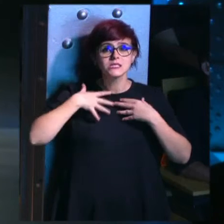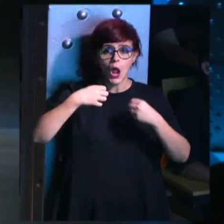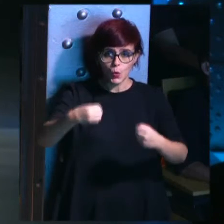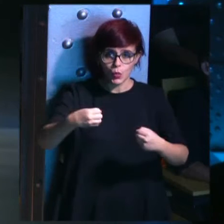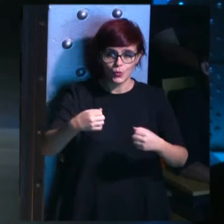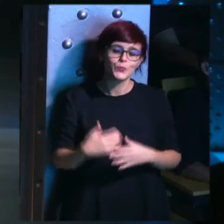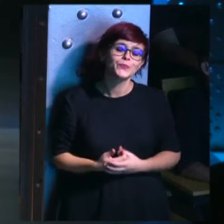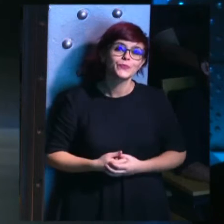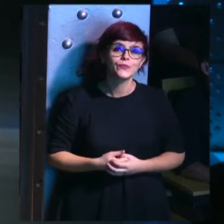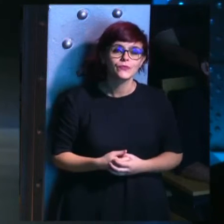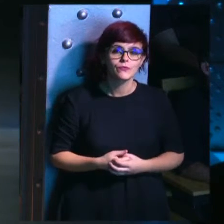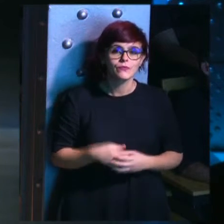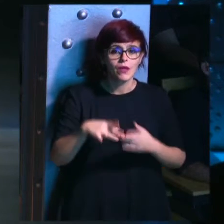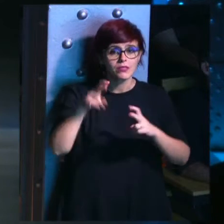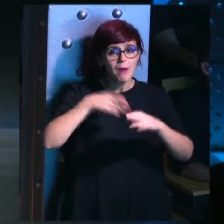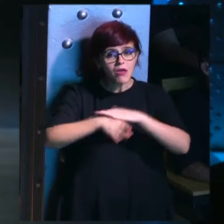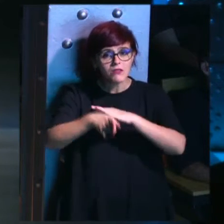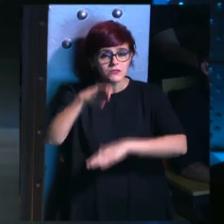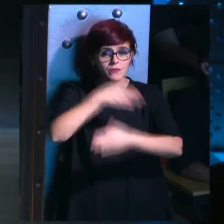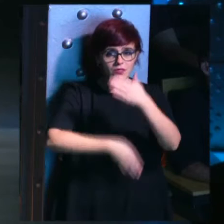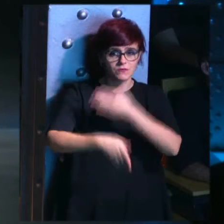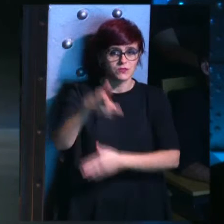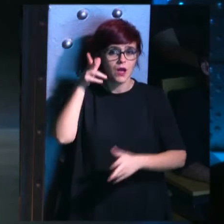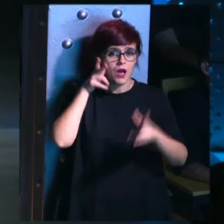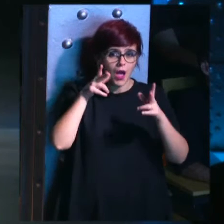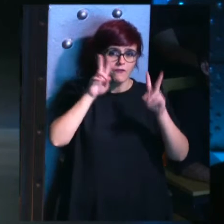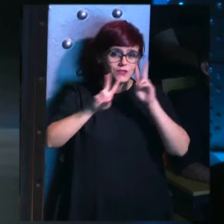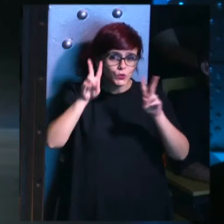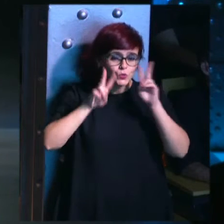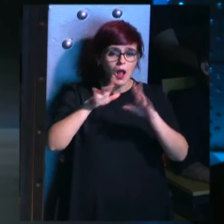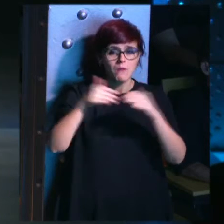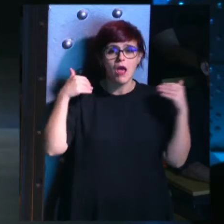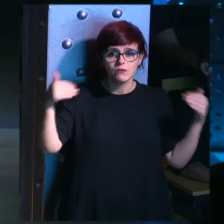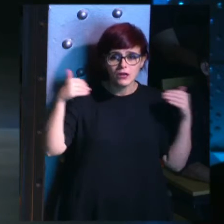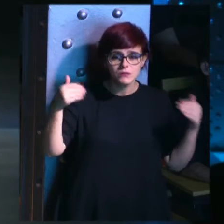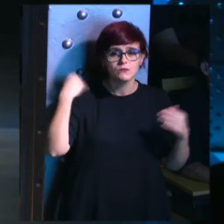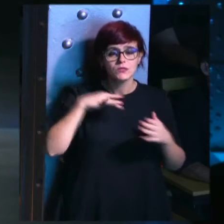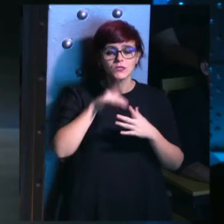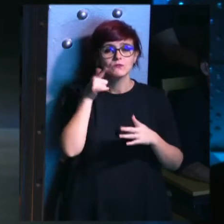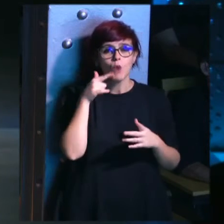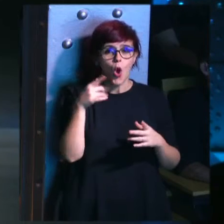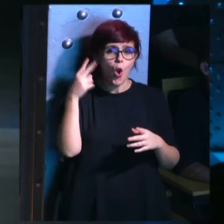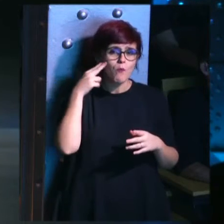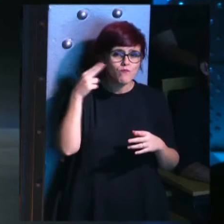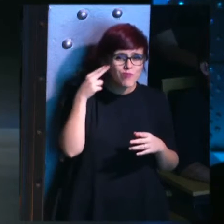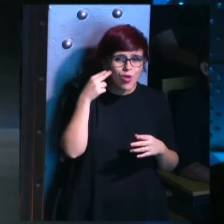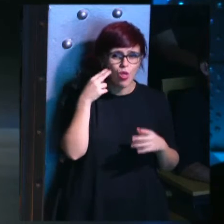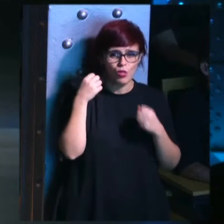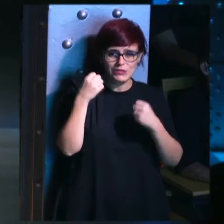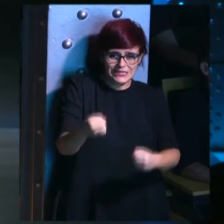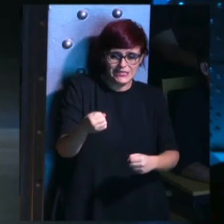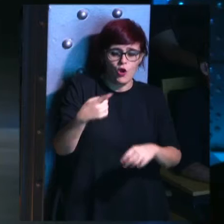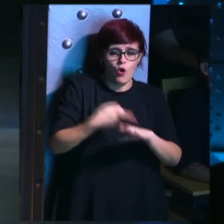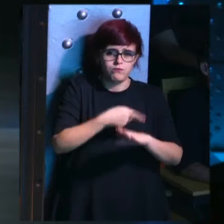para accesibilidad, discapacitados visuales, para entrenamiento médico, para ayudas en trastornos o fobias. Son dos aplicaciones